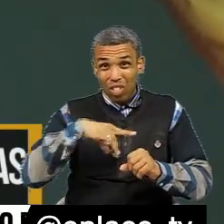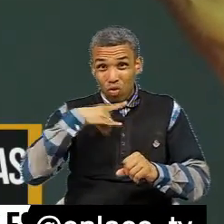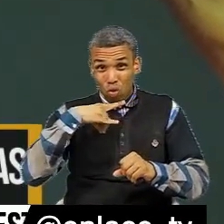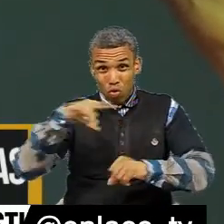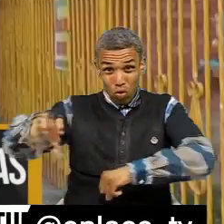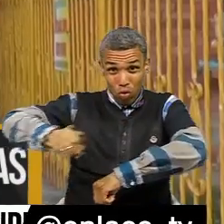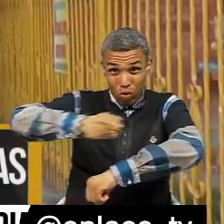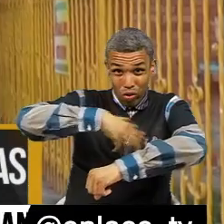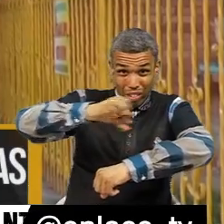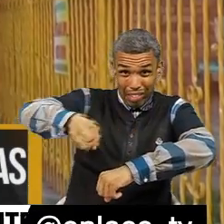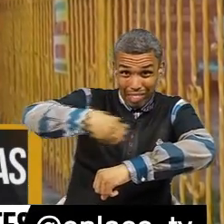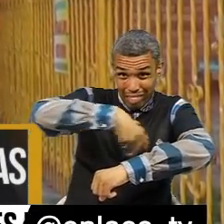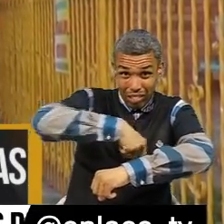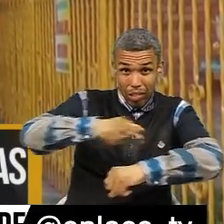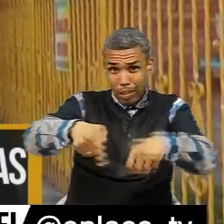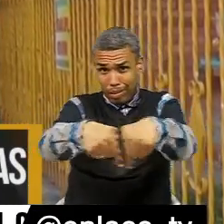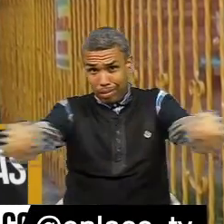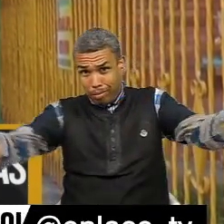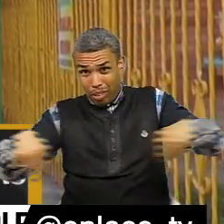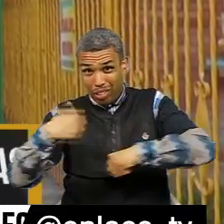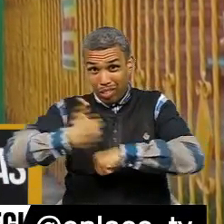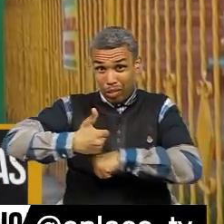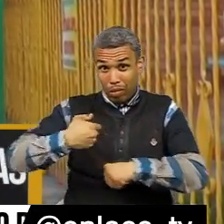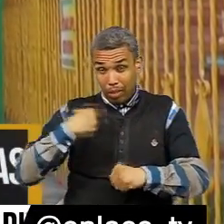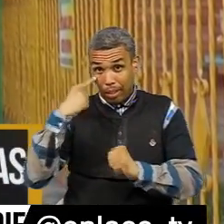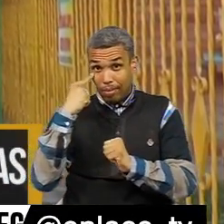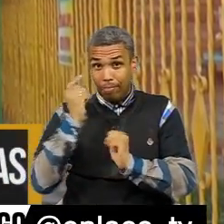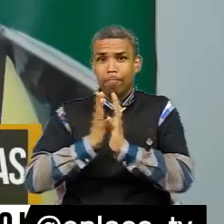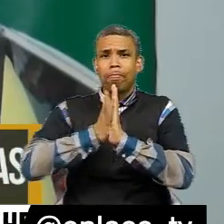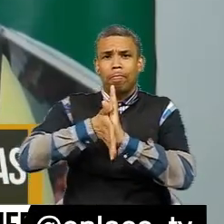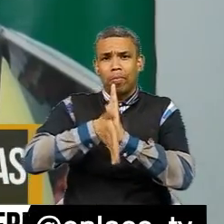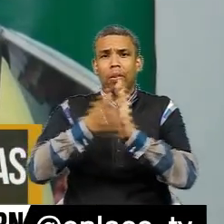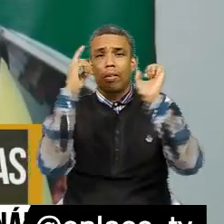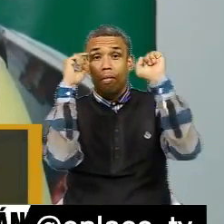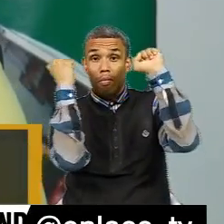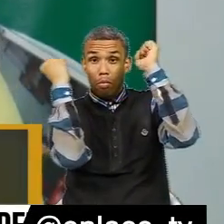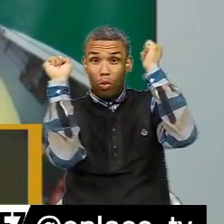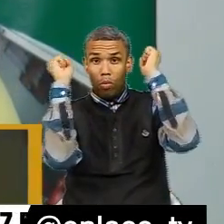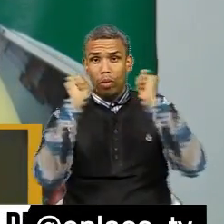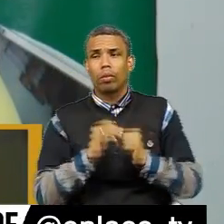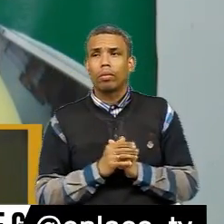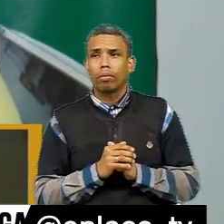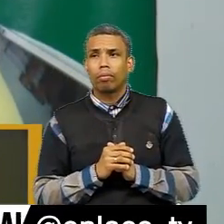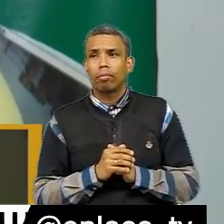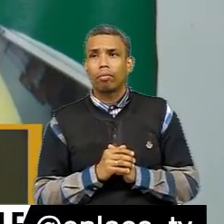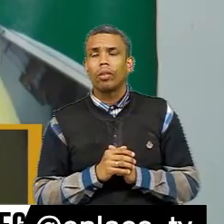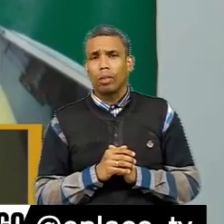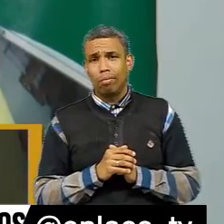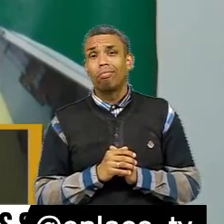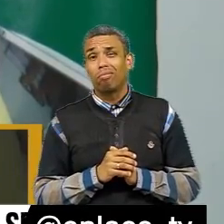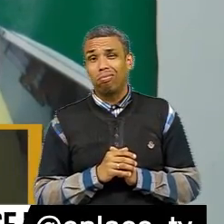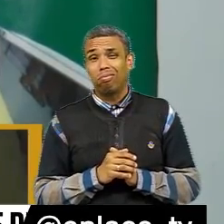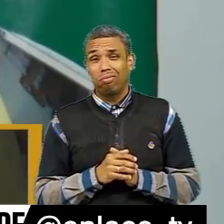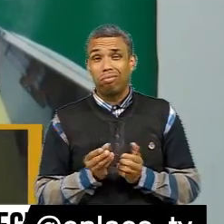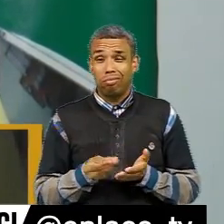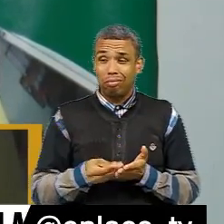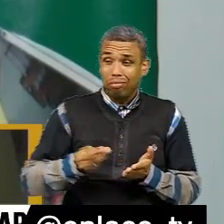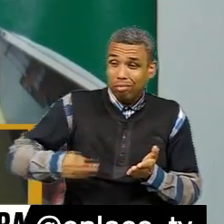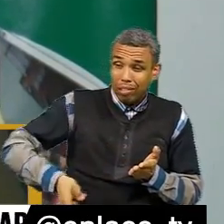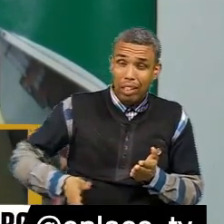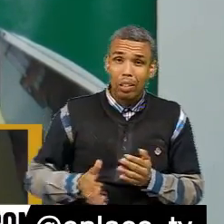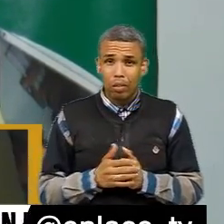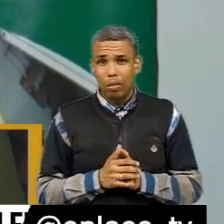por cuenta del paro nacional de camioneros. A ver, sí, ya ahorita está sintiendo los rigores del paro camionero. Ya hay poca oferta en